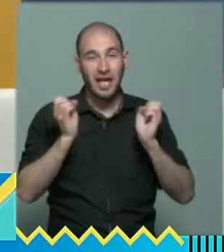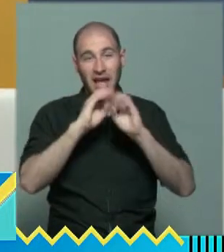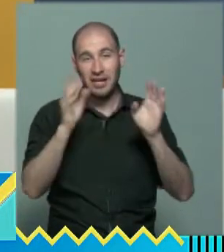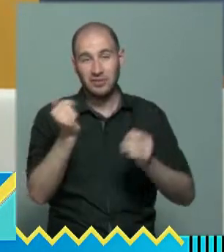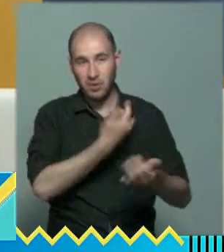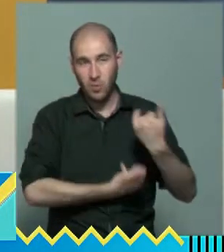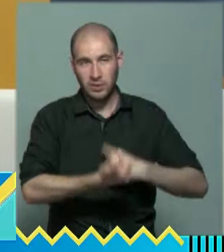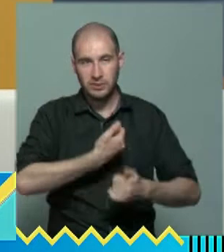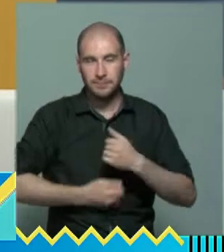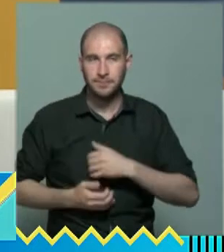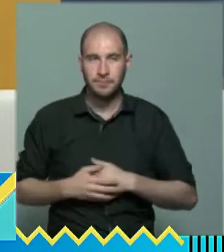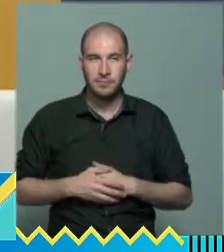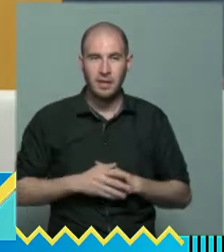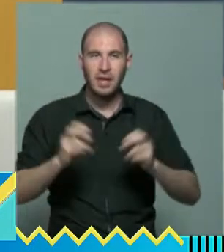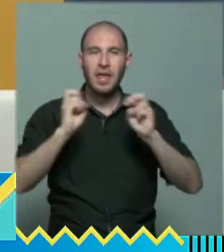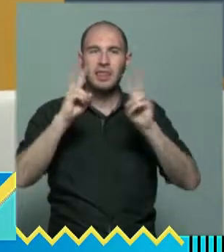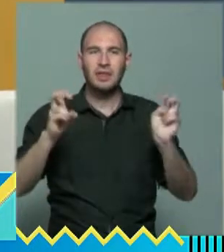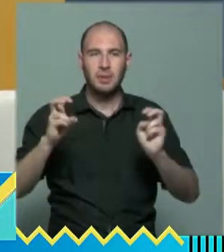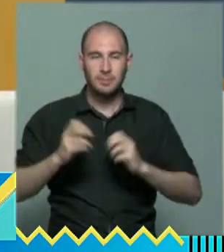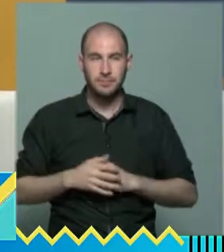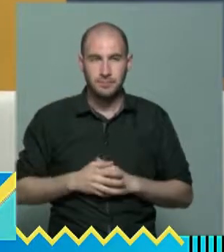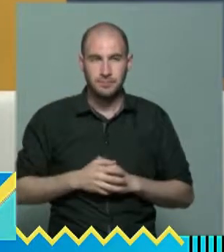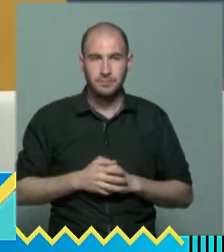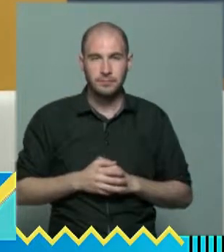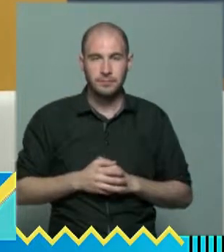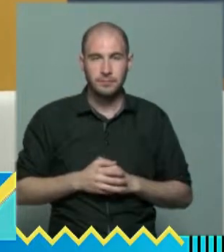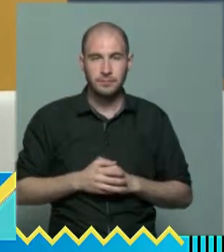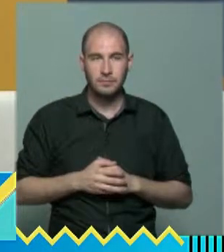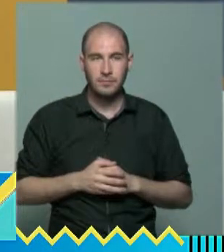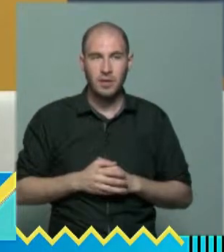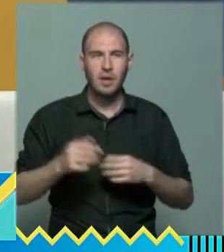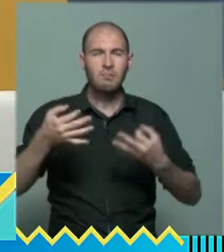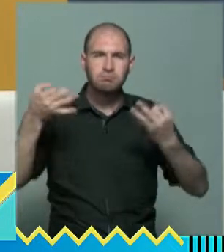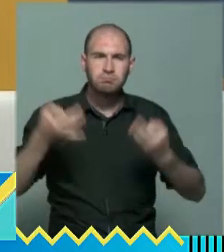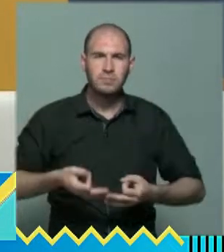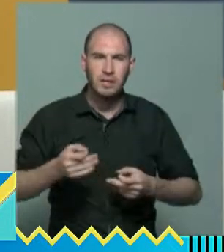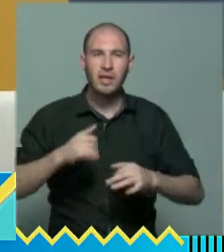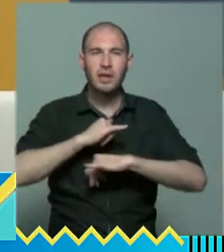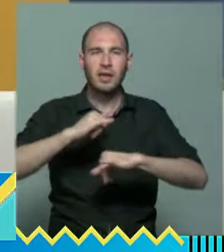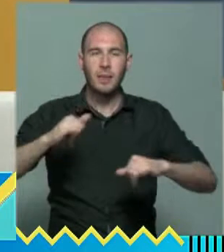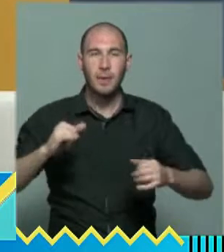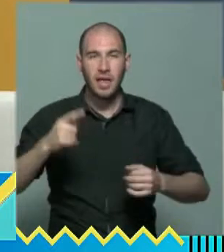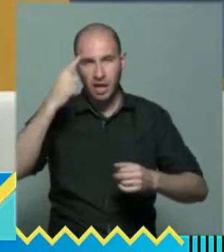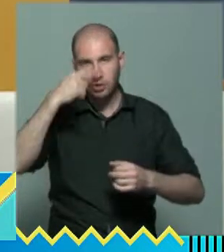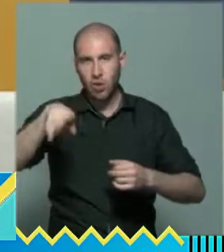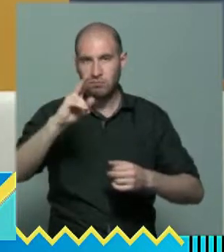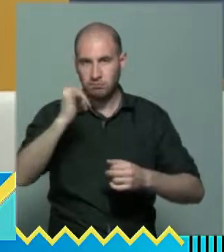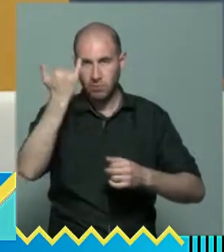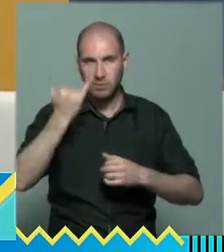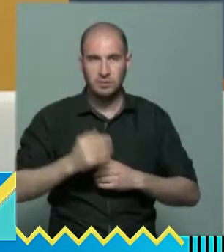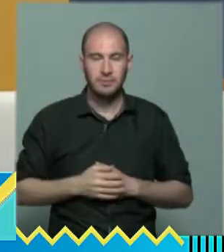hacer Marcelo, pero en relación al tema de lo efectivo que son en las campañas de concientización. En